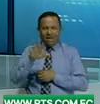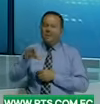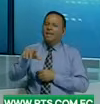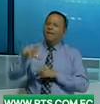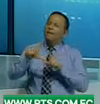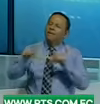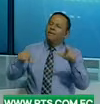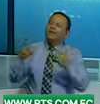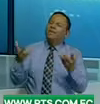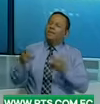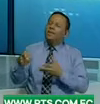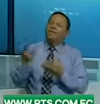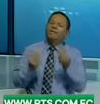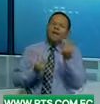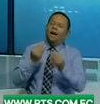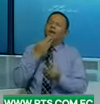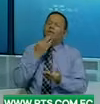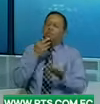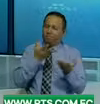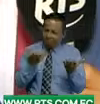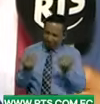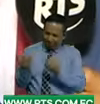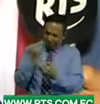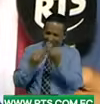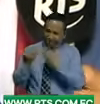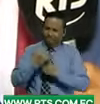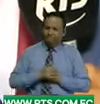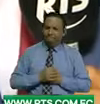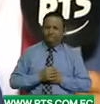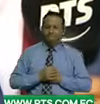poco más. Buenas noches.